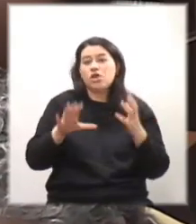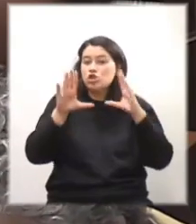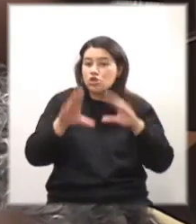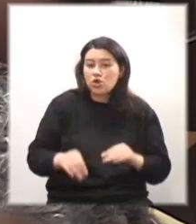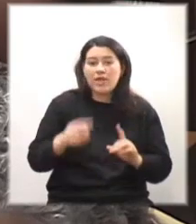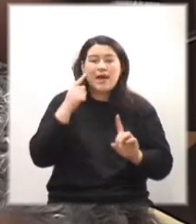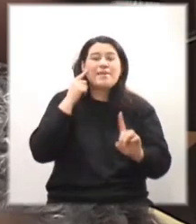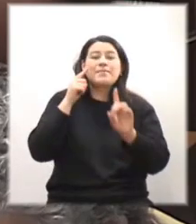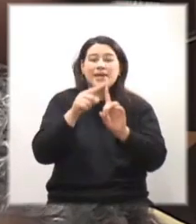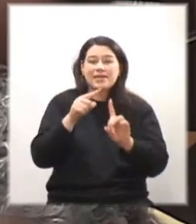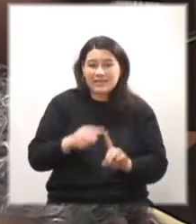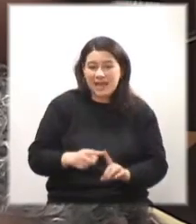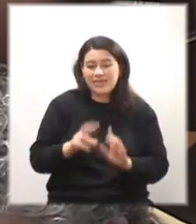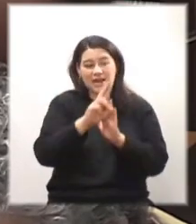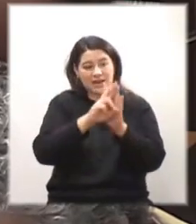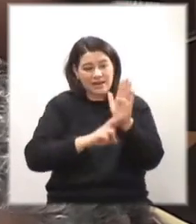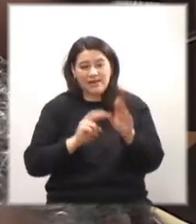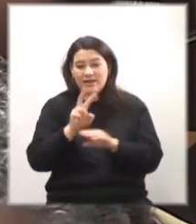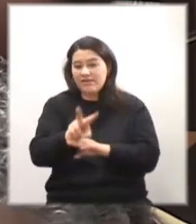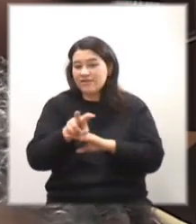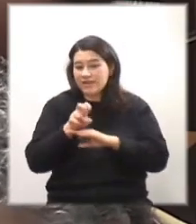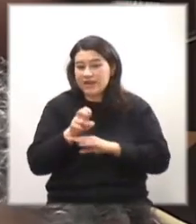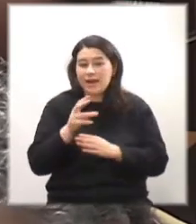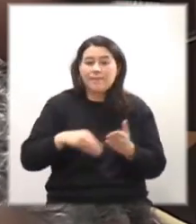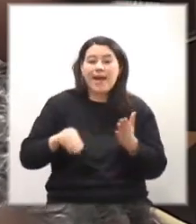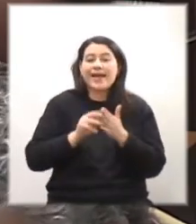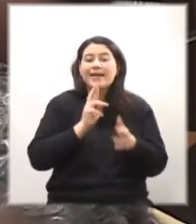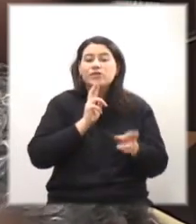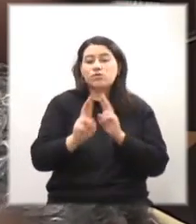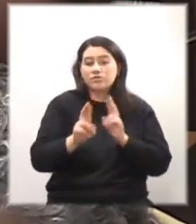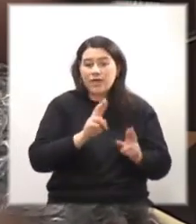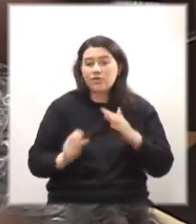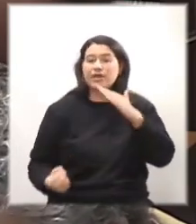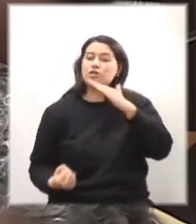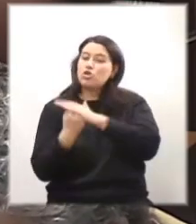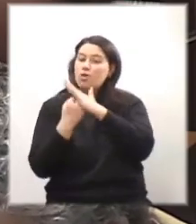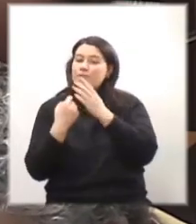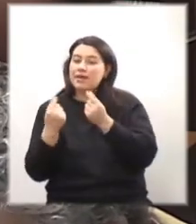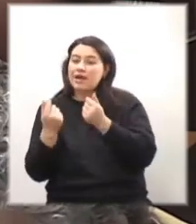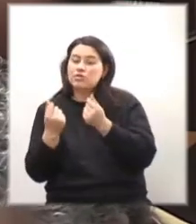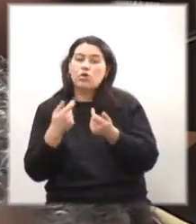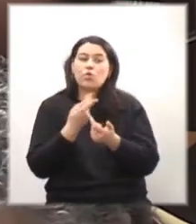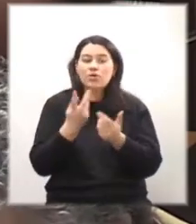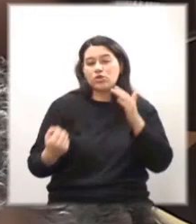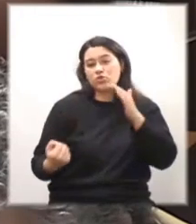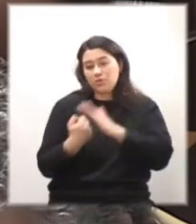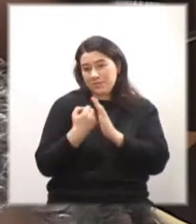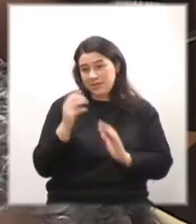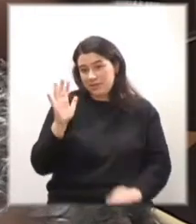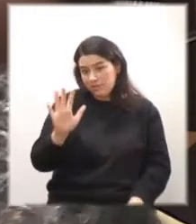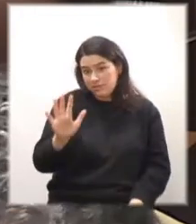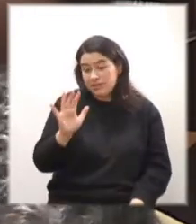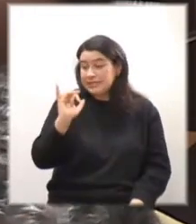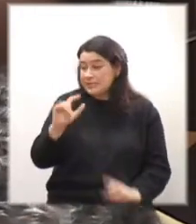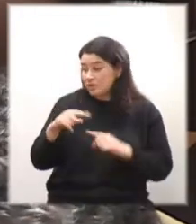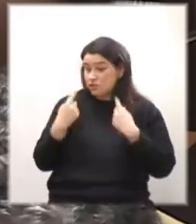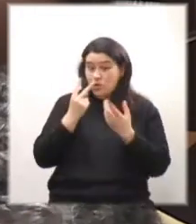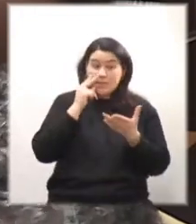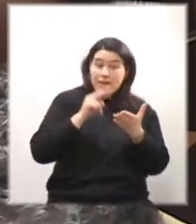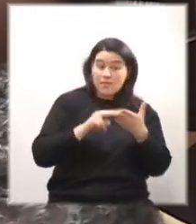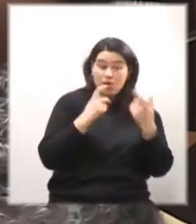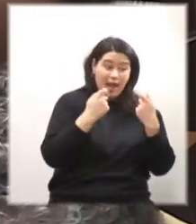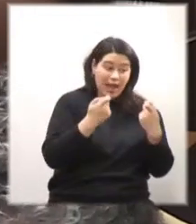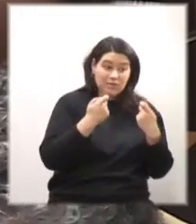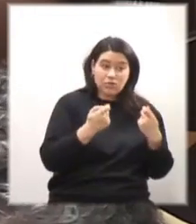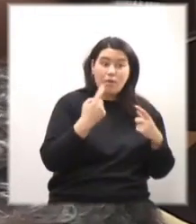las metas de la regla fiscal, tanto el resultado estructural como el tope de gasto y el endeudamiento. Si miramos los gastos que se